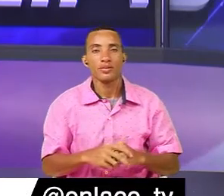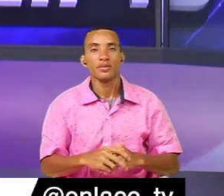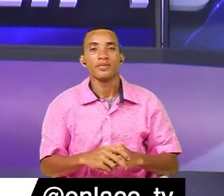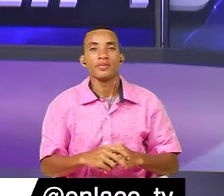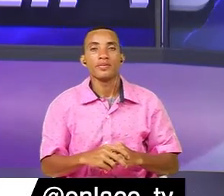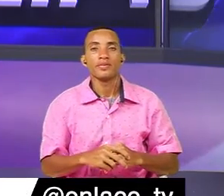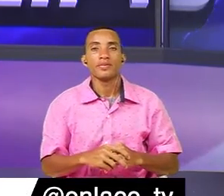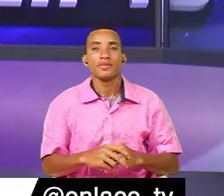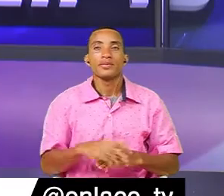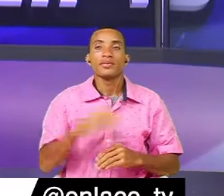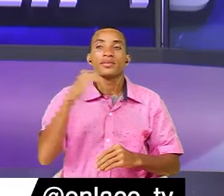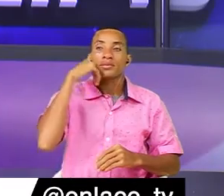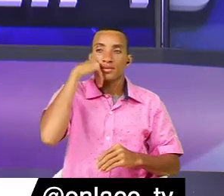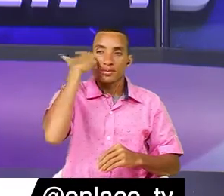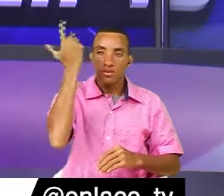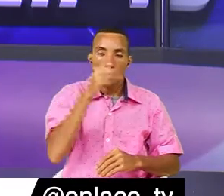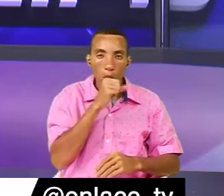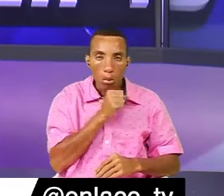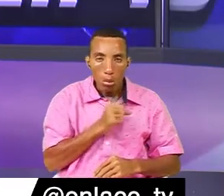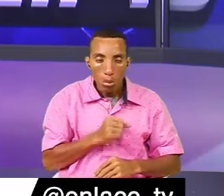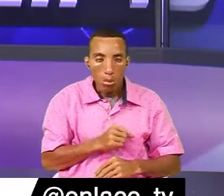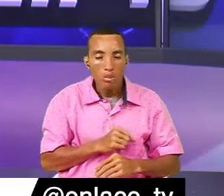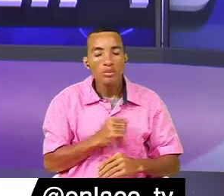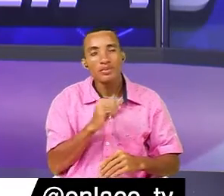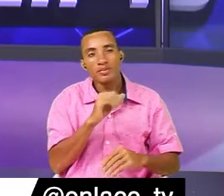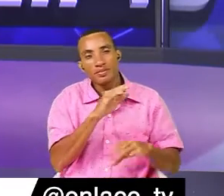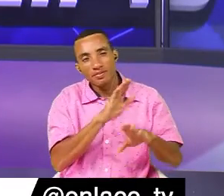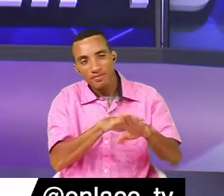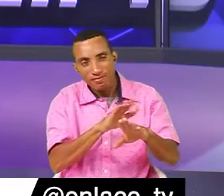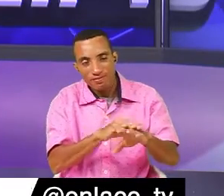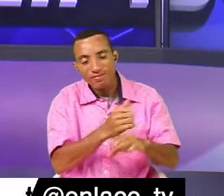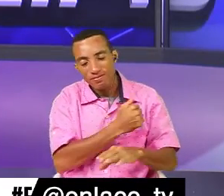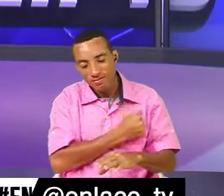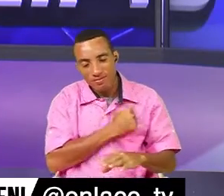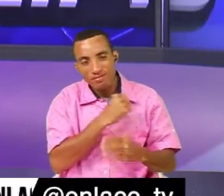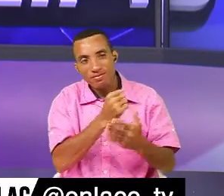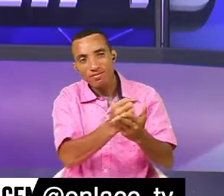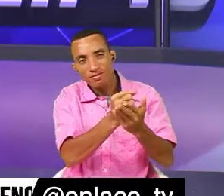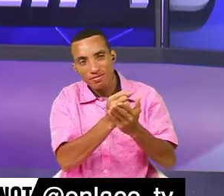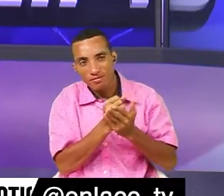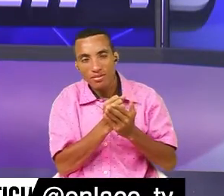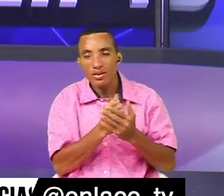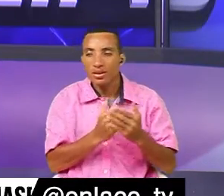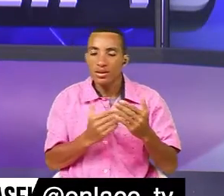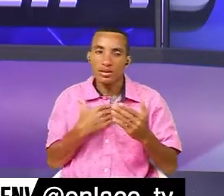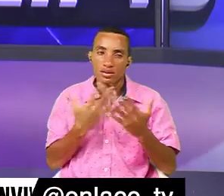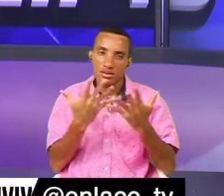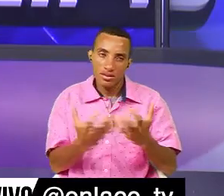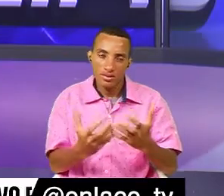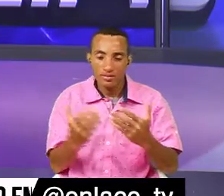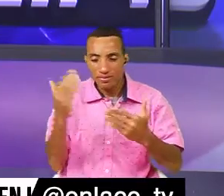adulto mayor que padece una enfermedad grave pide la solidaridad de los barranqueños para costear exámenes y cita